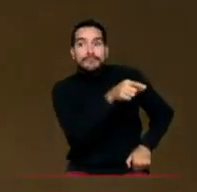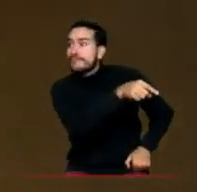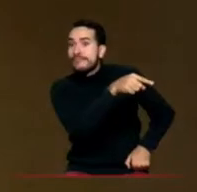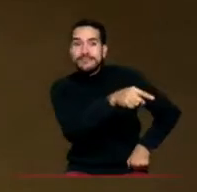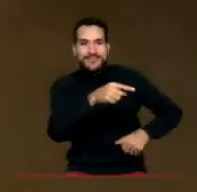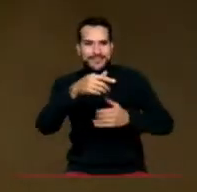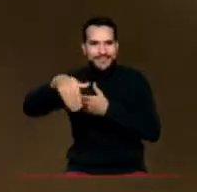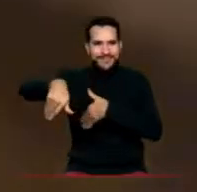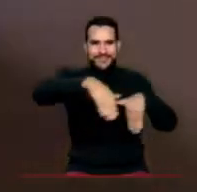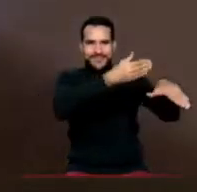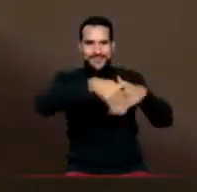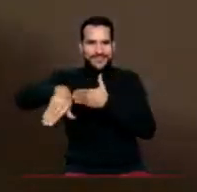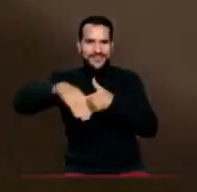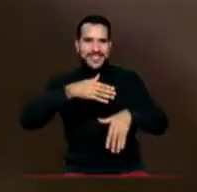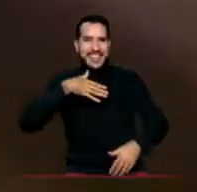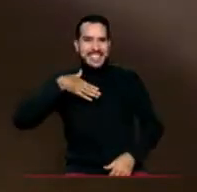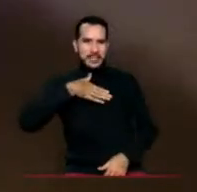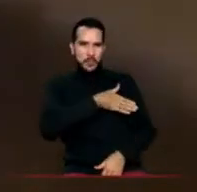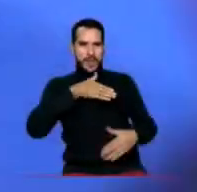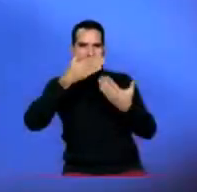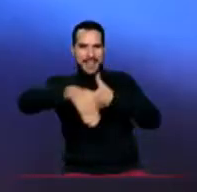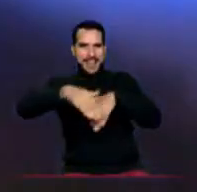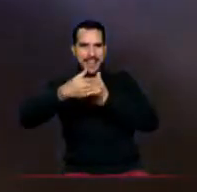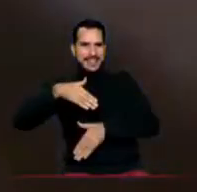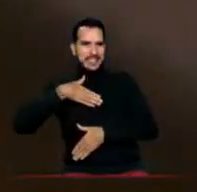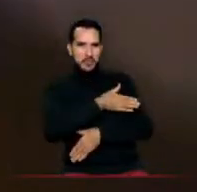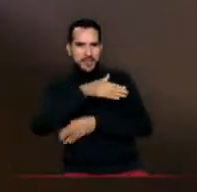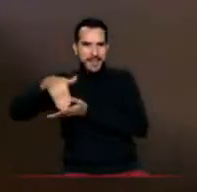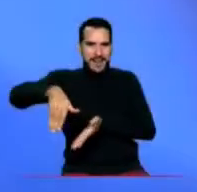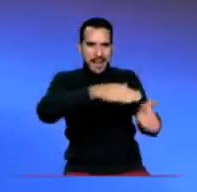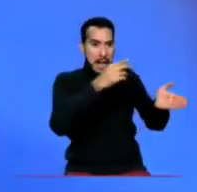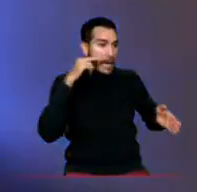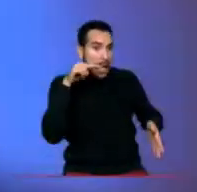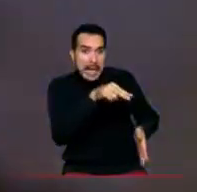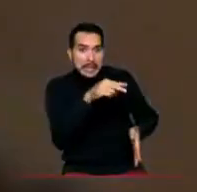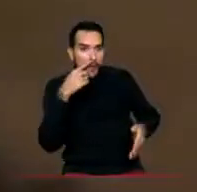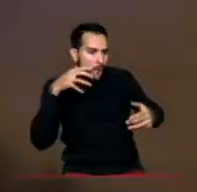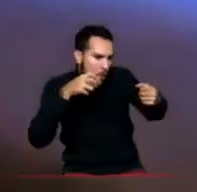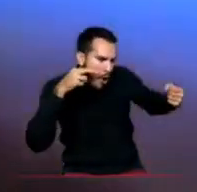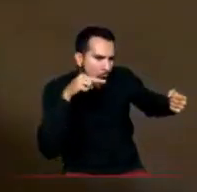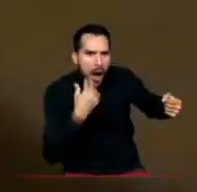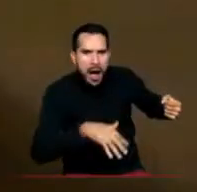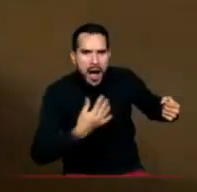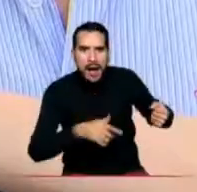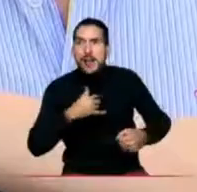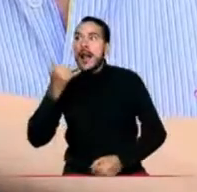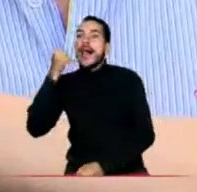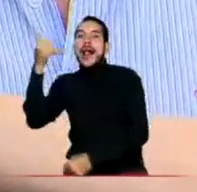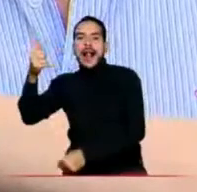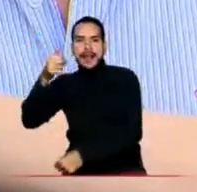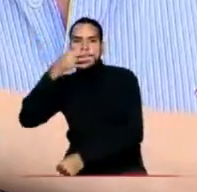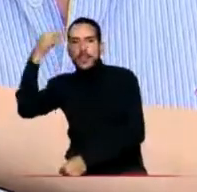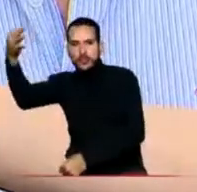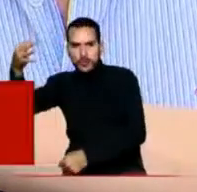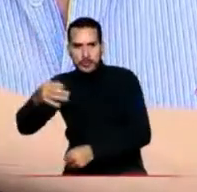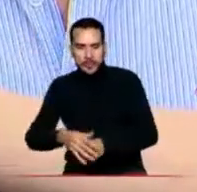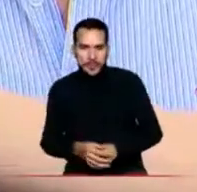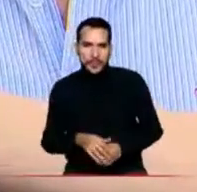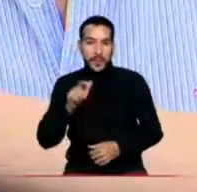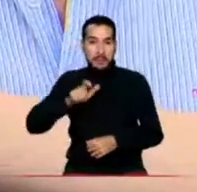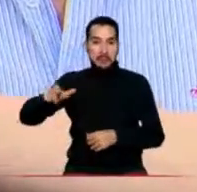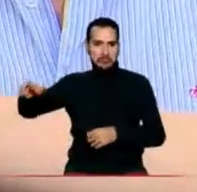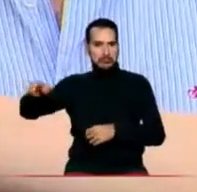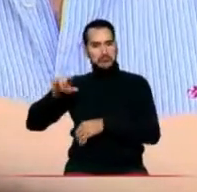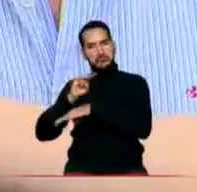Simón Bolívar en Cali, lo que llevó a que movilizaran a antiexplosivos y cerraran el paso por el lugar. Personal de la vigilancia llega al lugar de